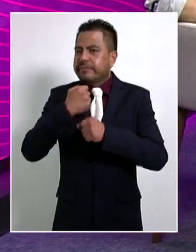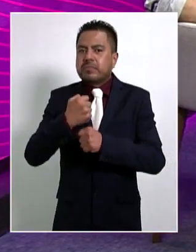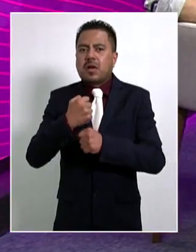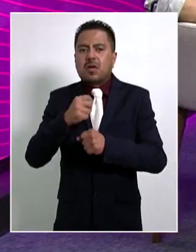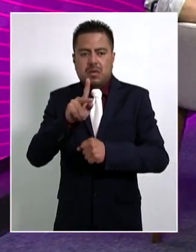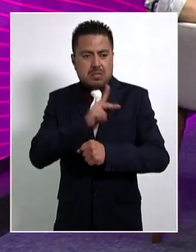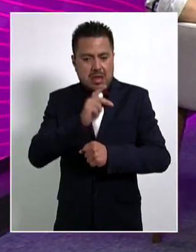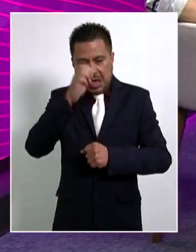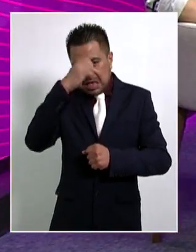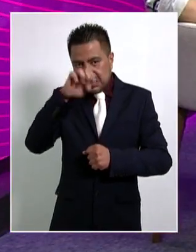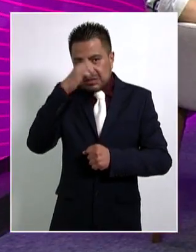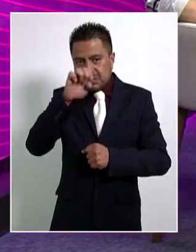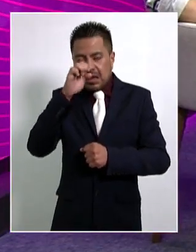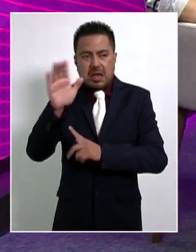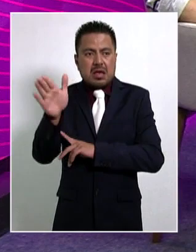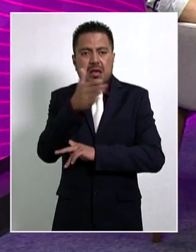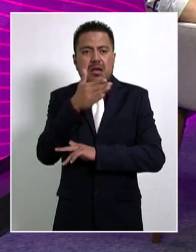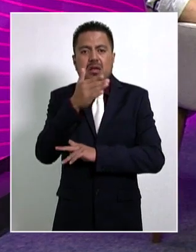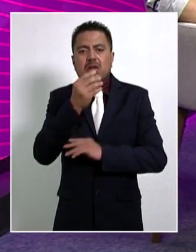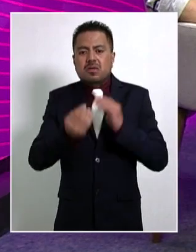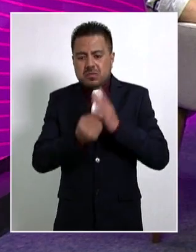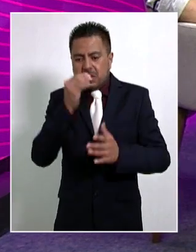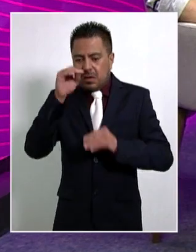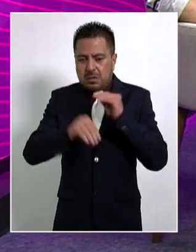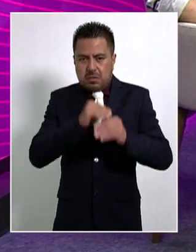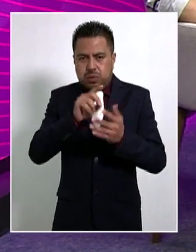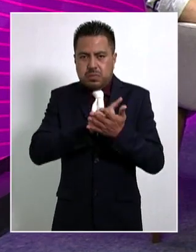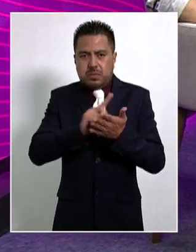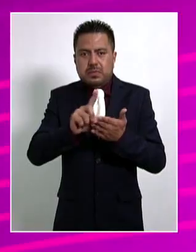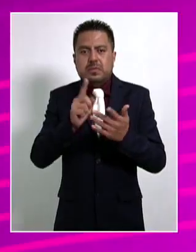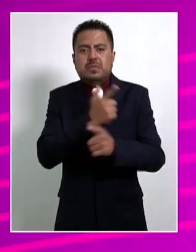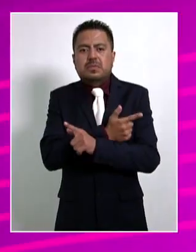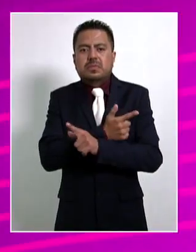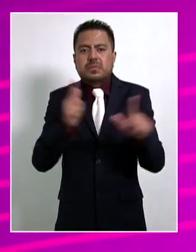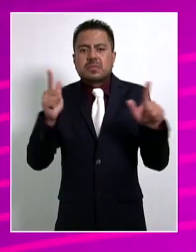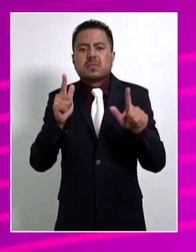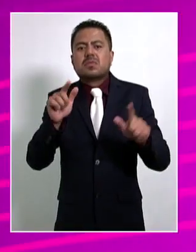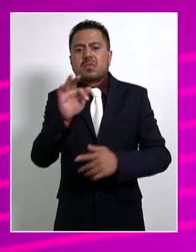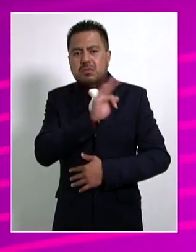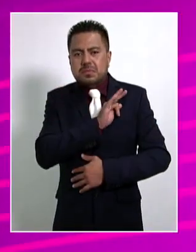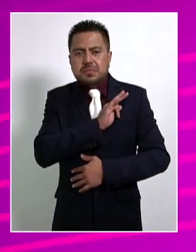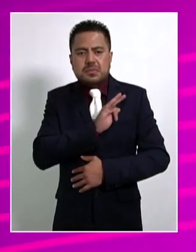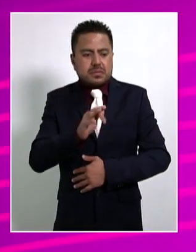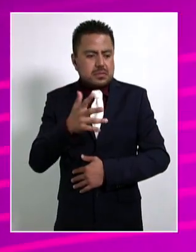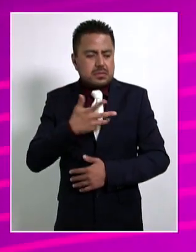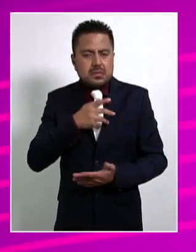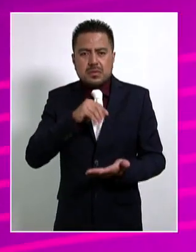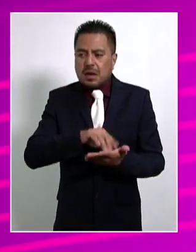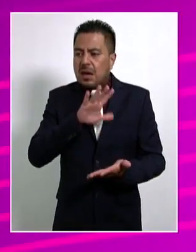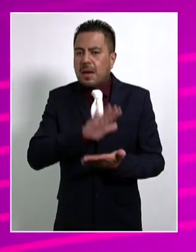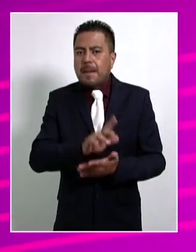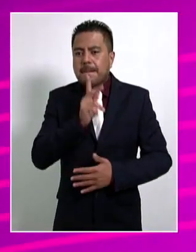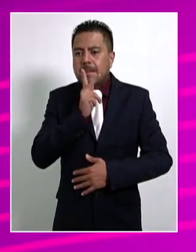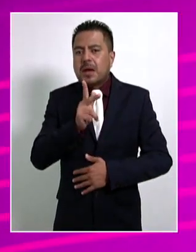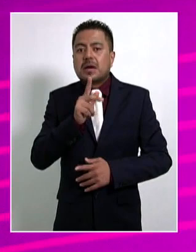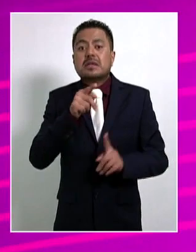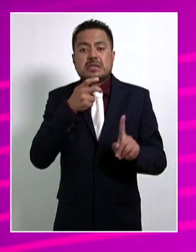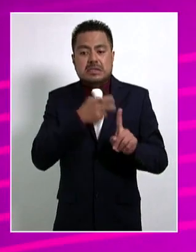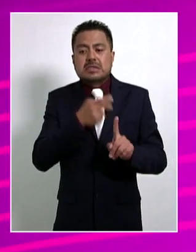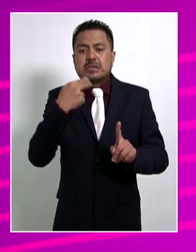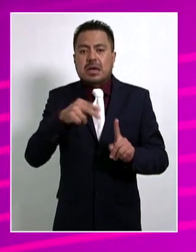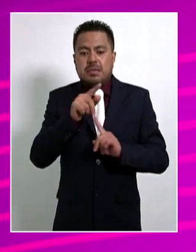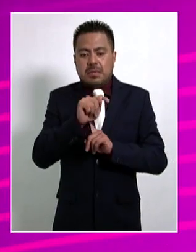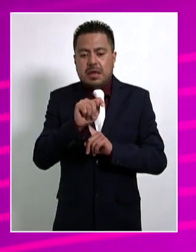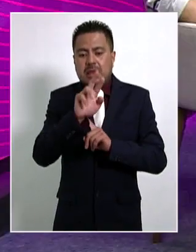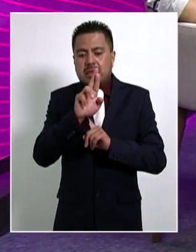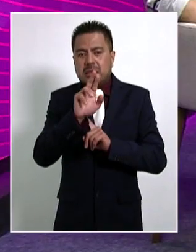nuestra experiencia y para construir derechos y libertades puede tener una palabra y ese es trans, ¿no?